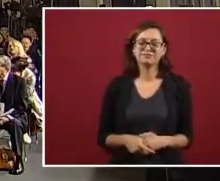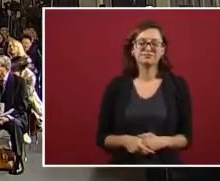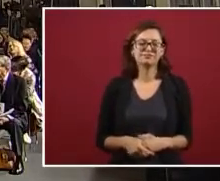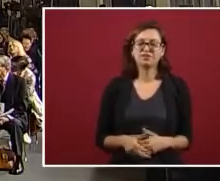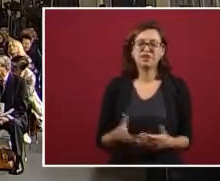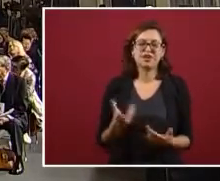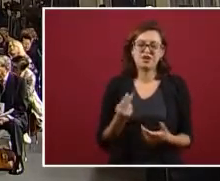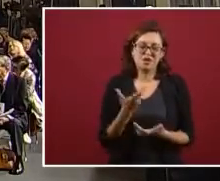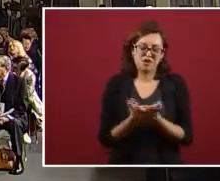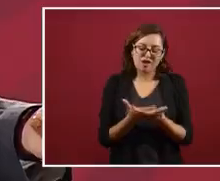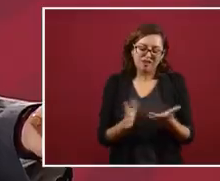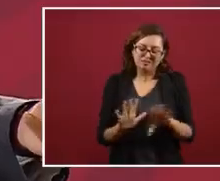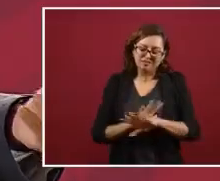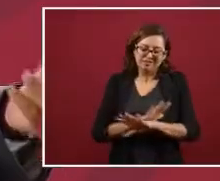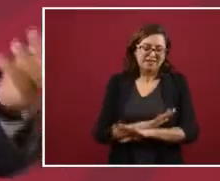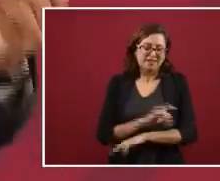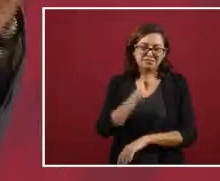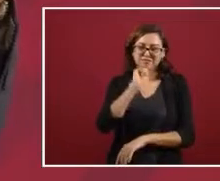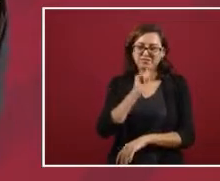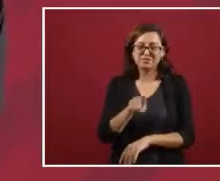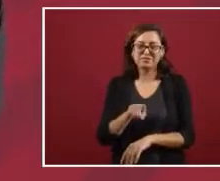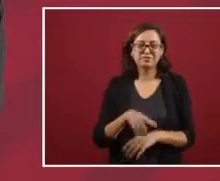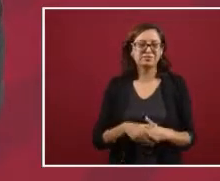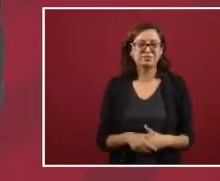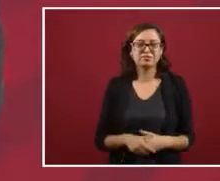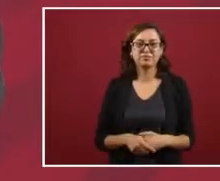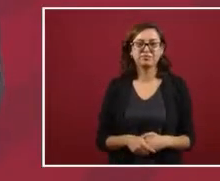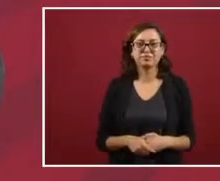es un cambio también. Sí.